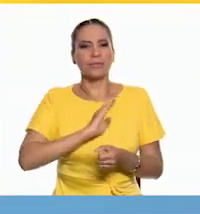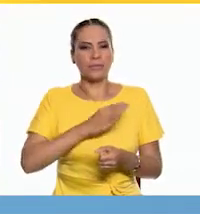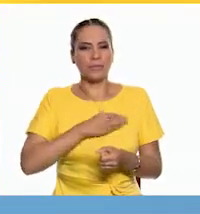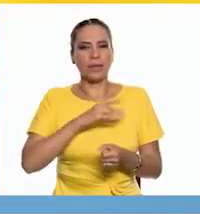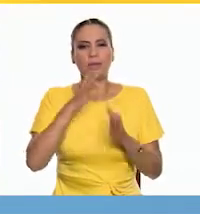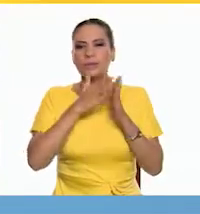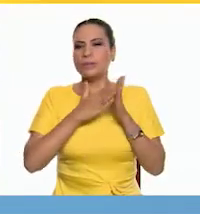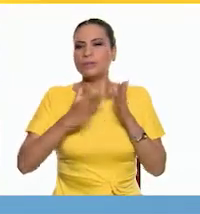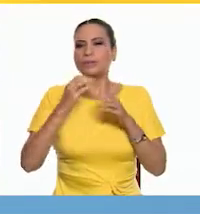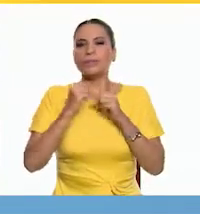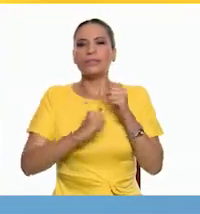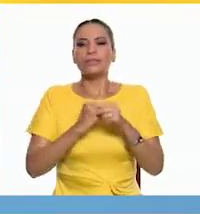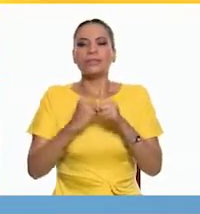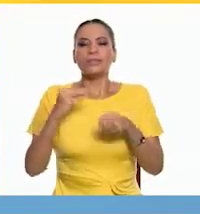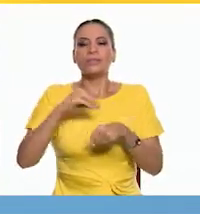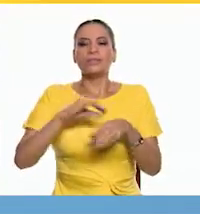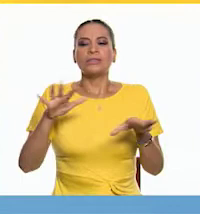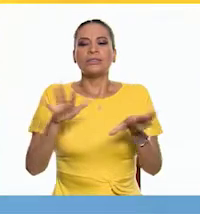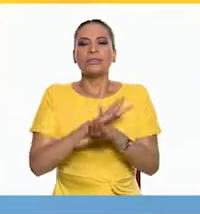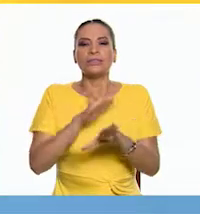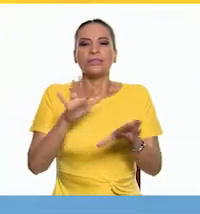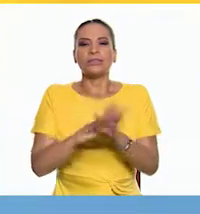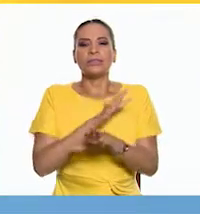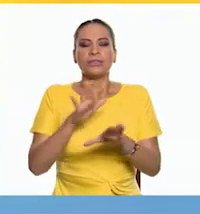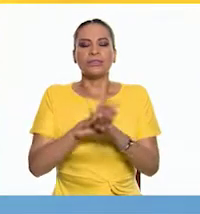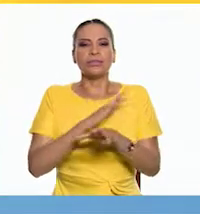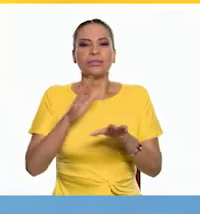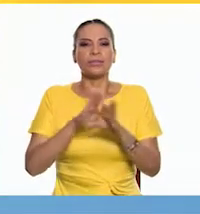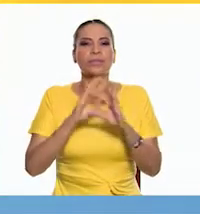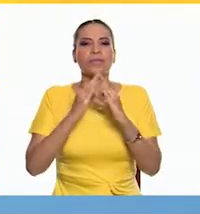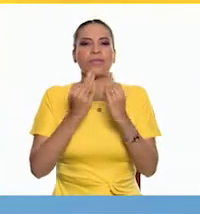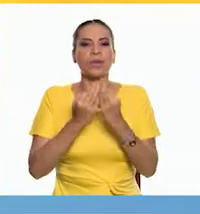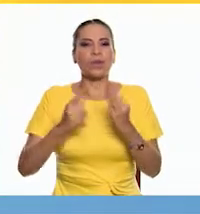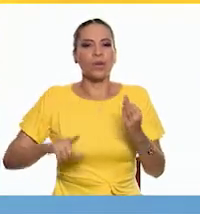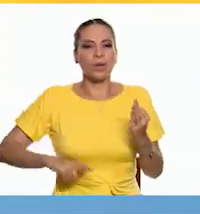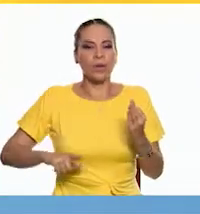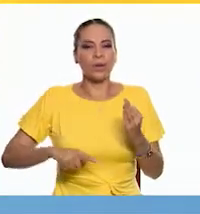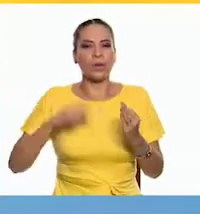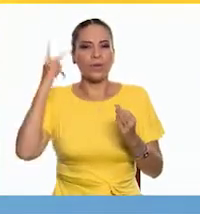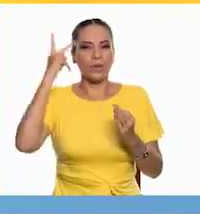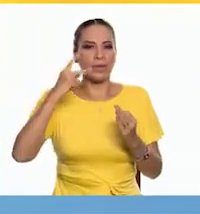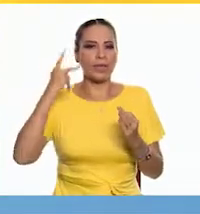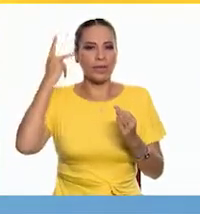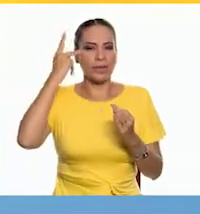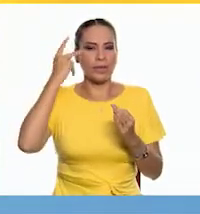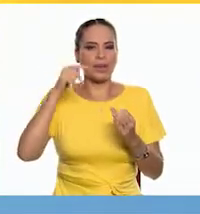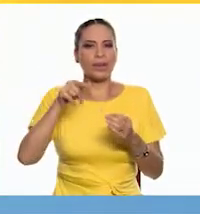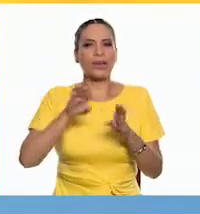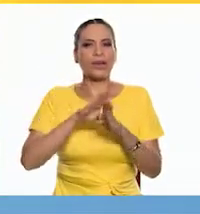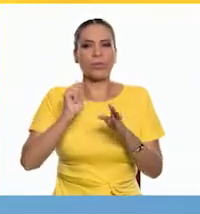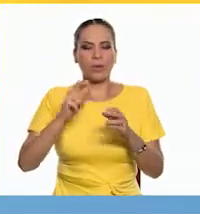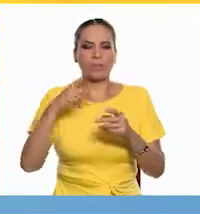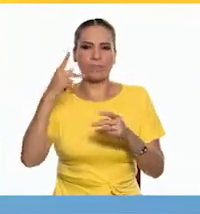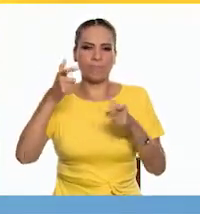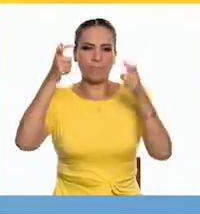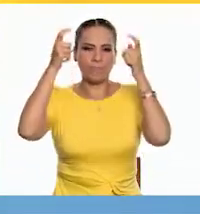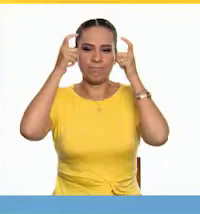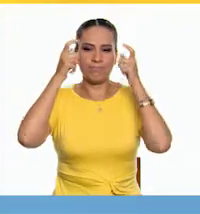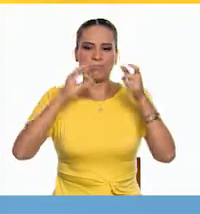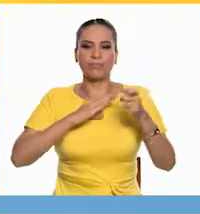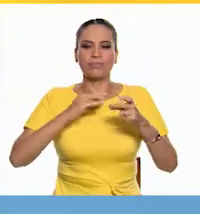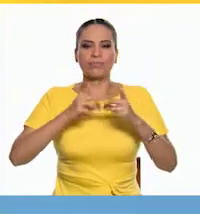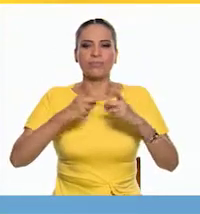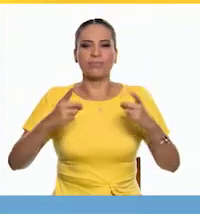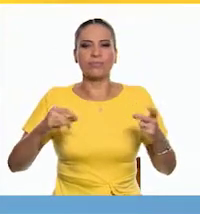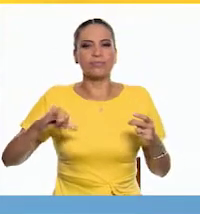de los años se aplicaron cambios modernizadores sobre la forma de gobierno virreinal, como estrategia de la corona para desarrollar